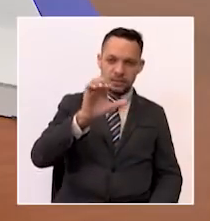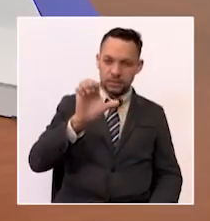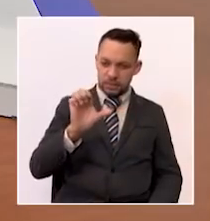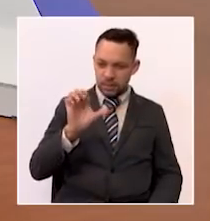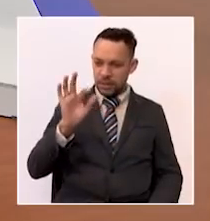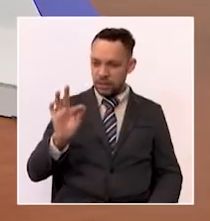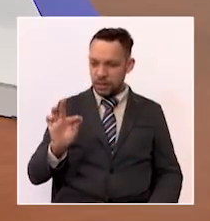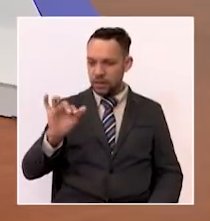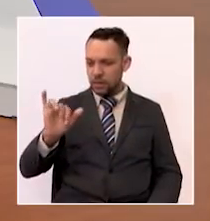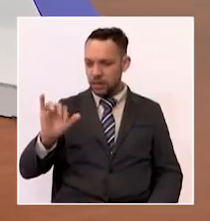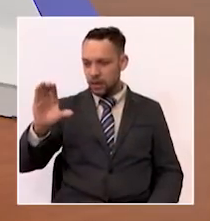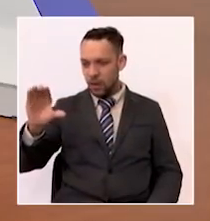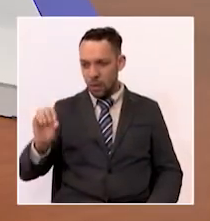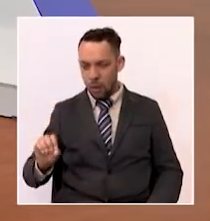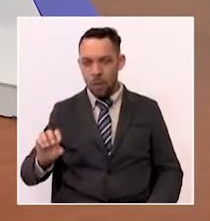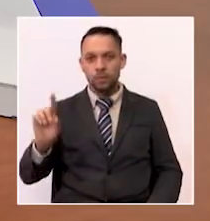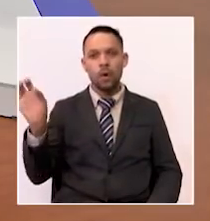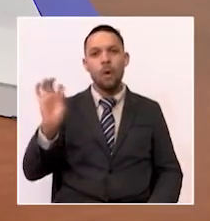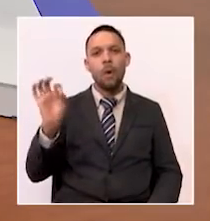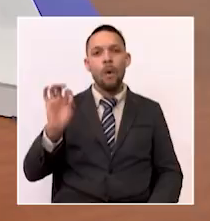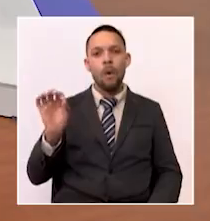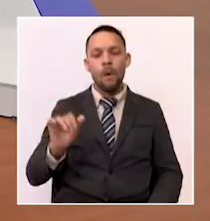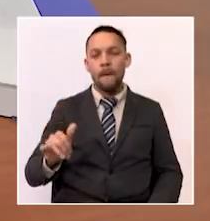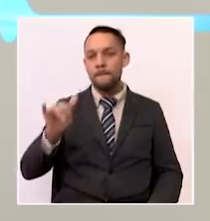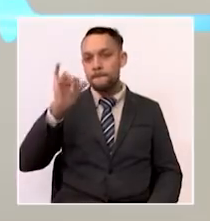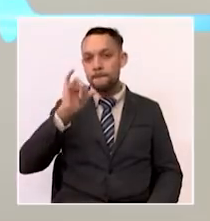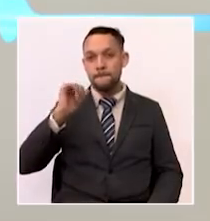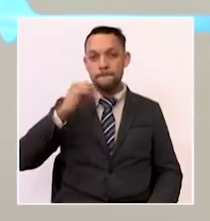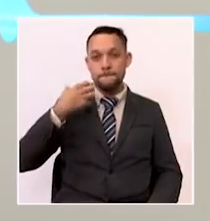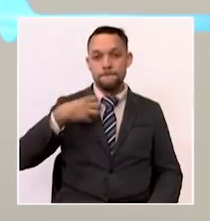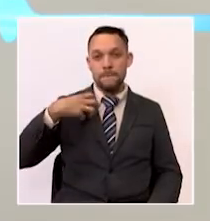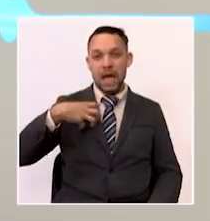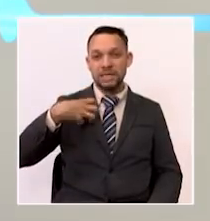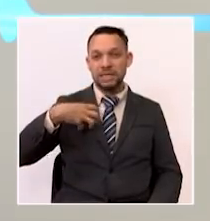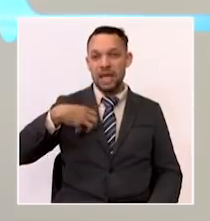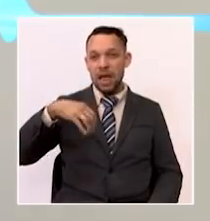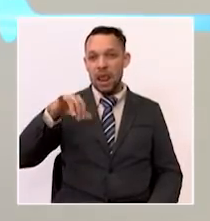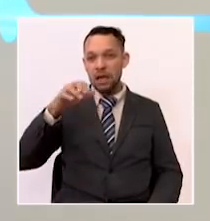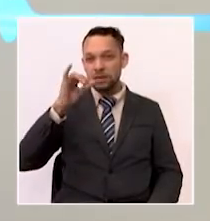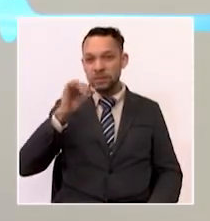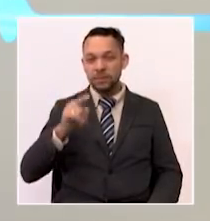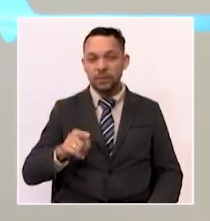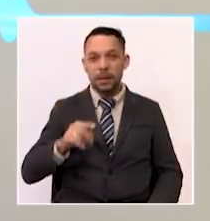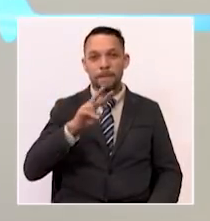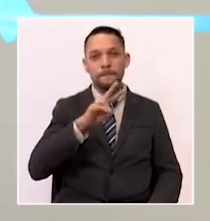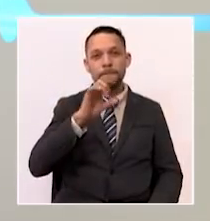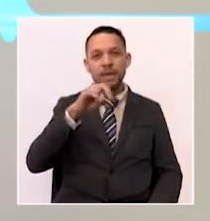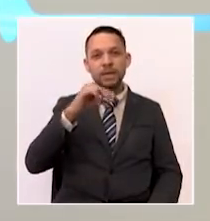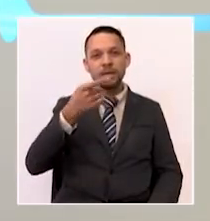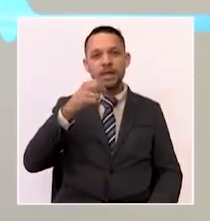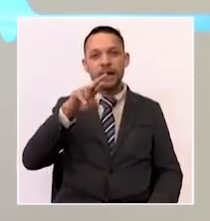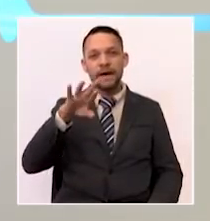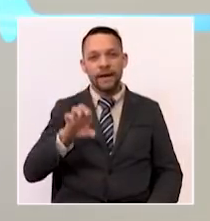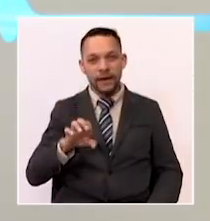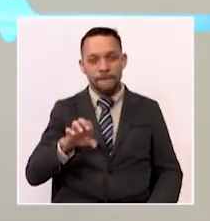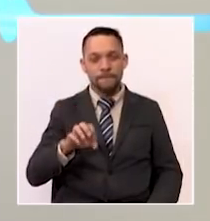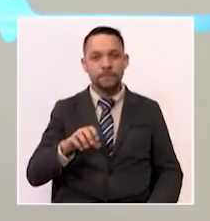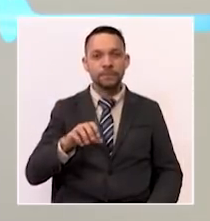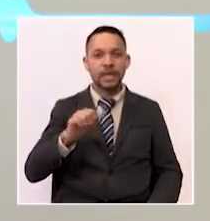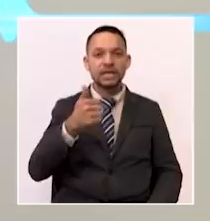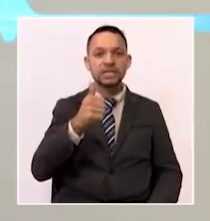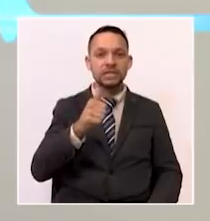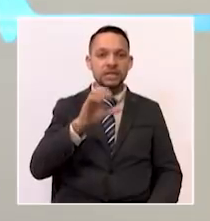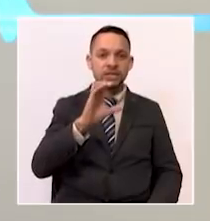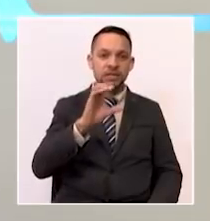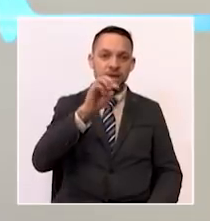vinagre de manzana se puede utilizar. Usted coge una jeringuita de 10 centímetros y echa 10 centímetros de vinagre y luego